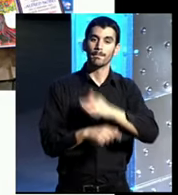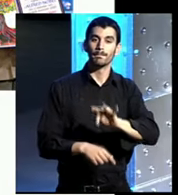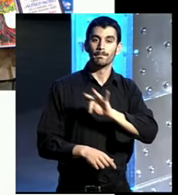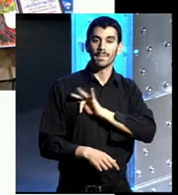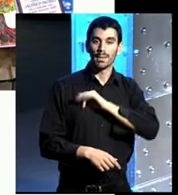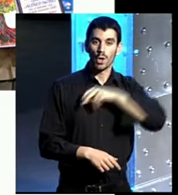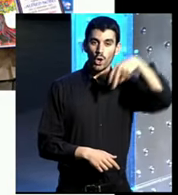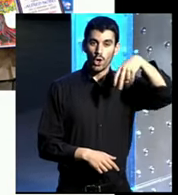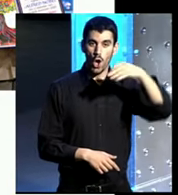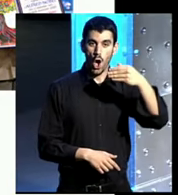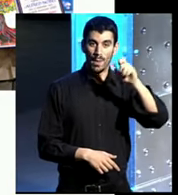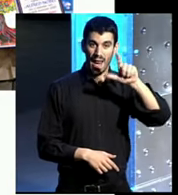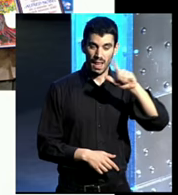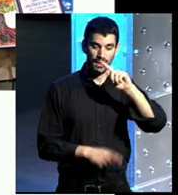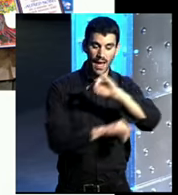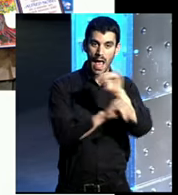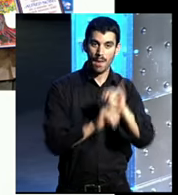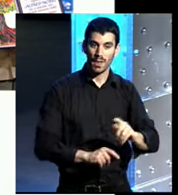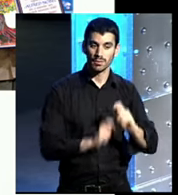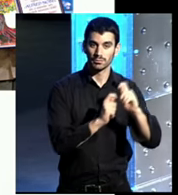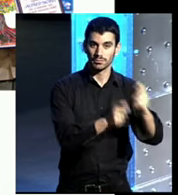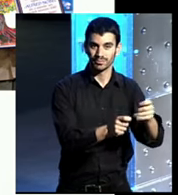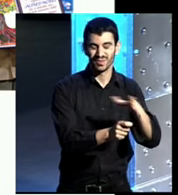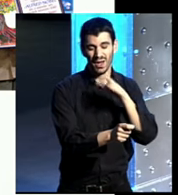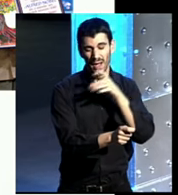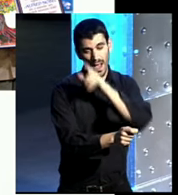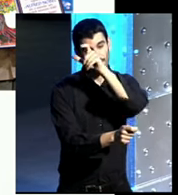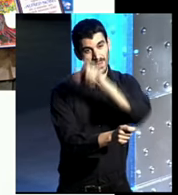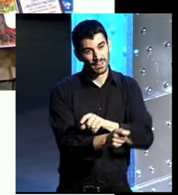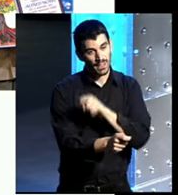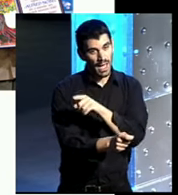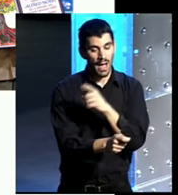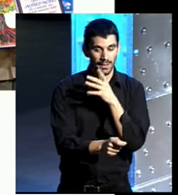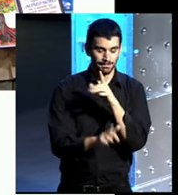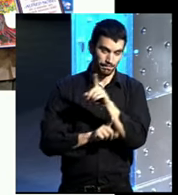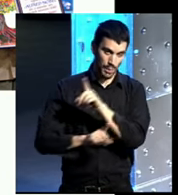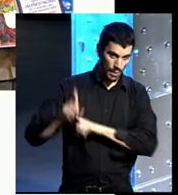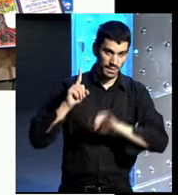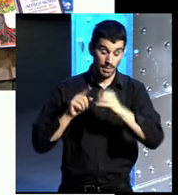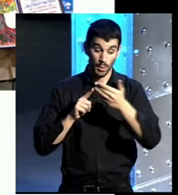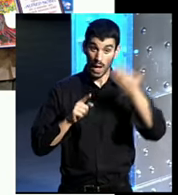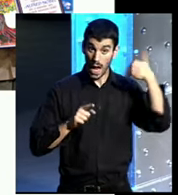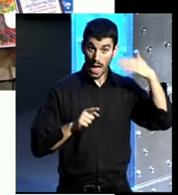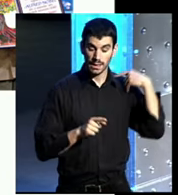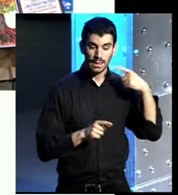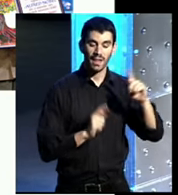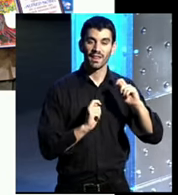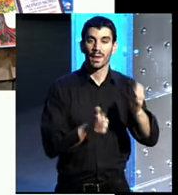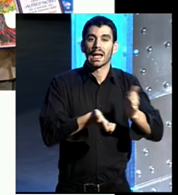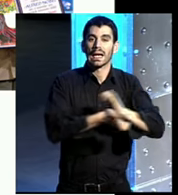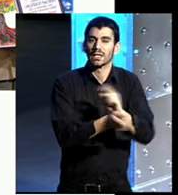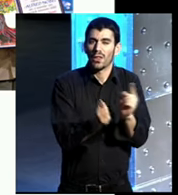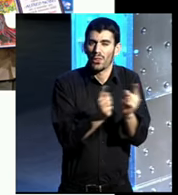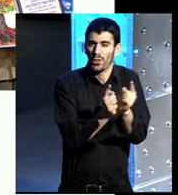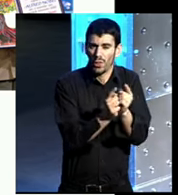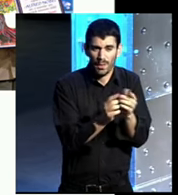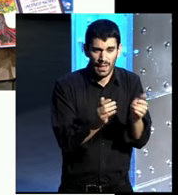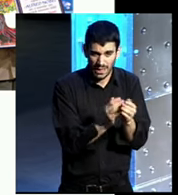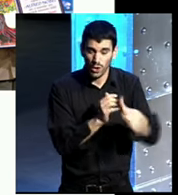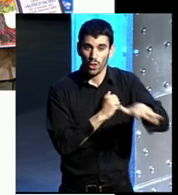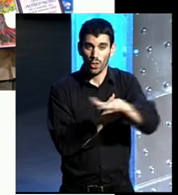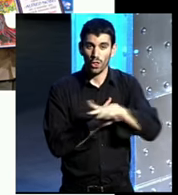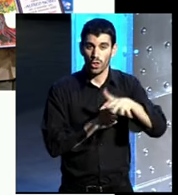momento recibió este premio por su trabajo con microcréditos en zonas rurales con mujeres de